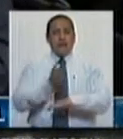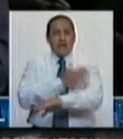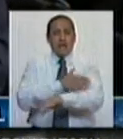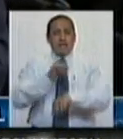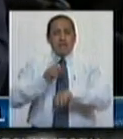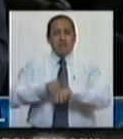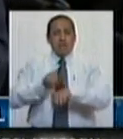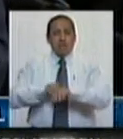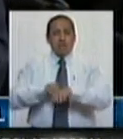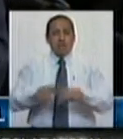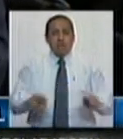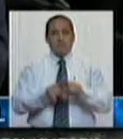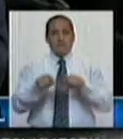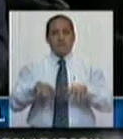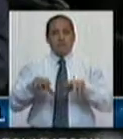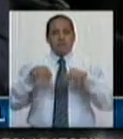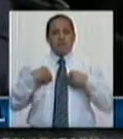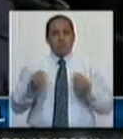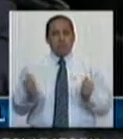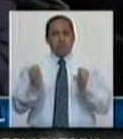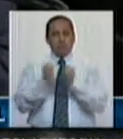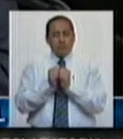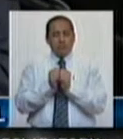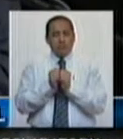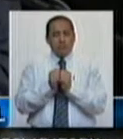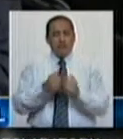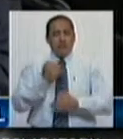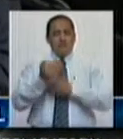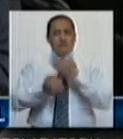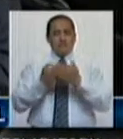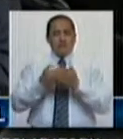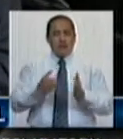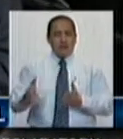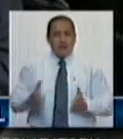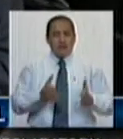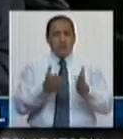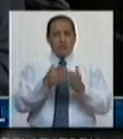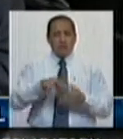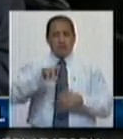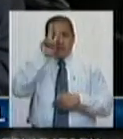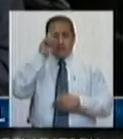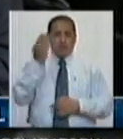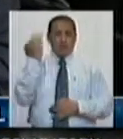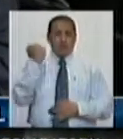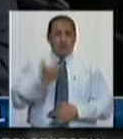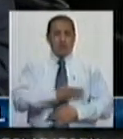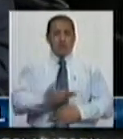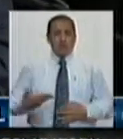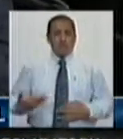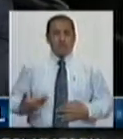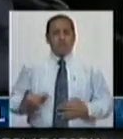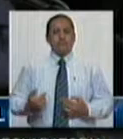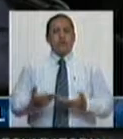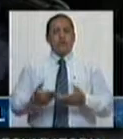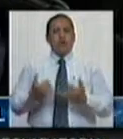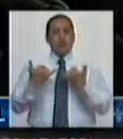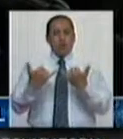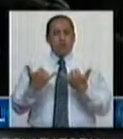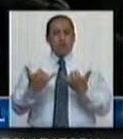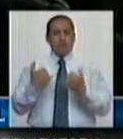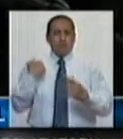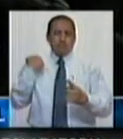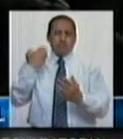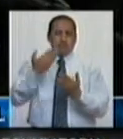momento permitió articular y vertebrar el Imperio Inca, hoy día nos sigue